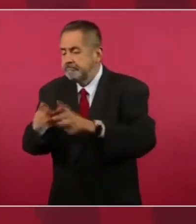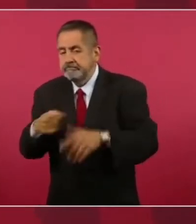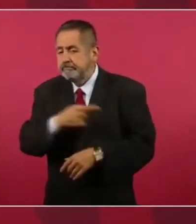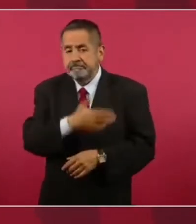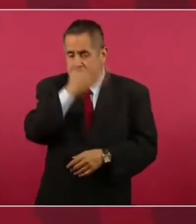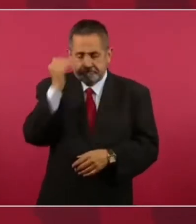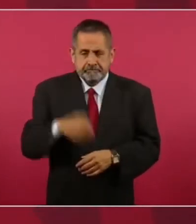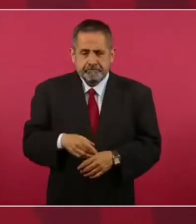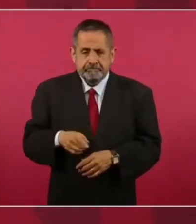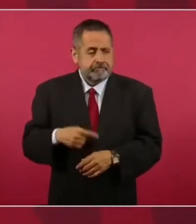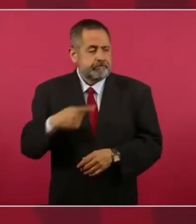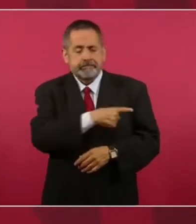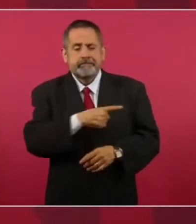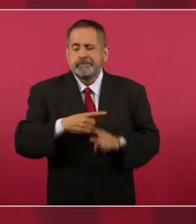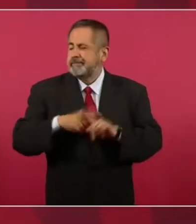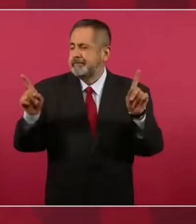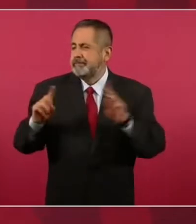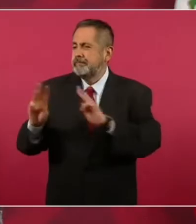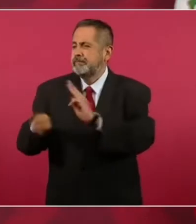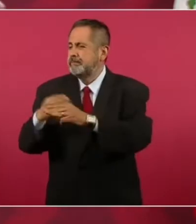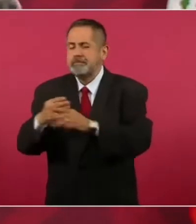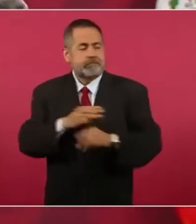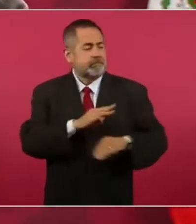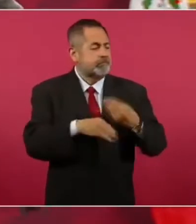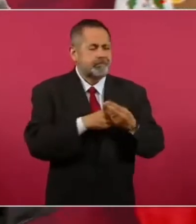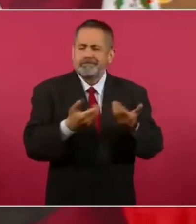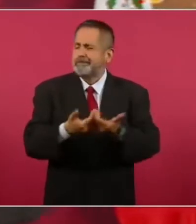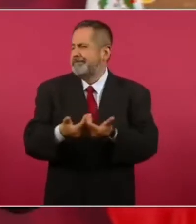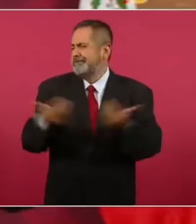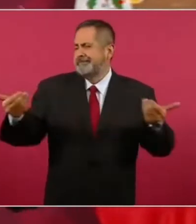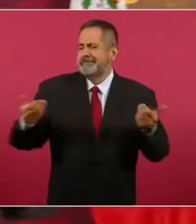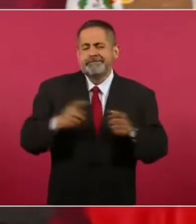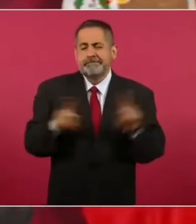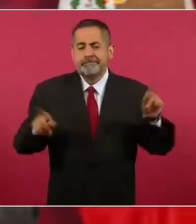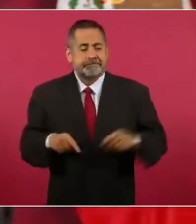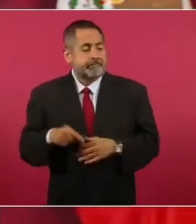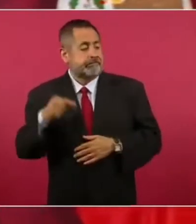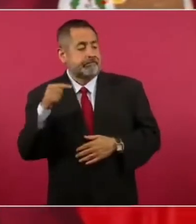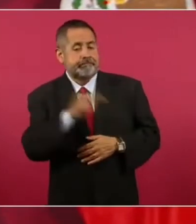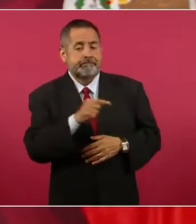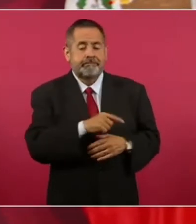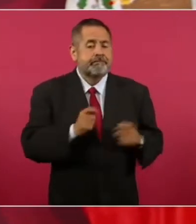es otro su mundo. Lo que más los vincula con la gente